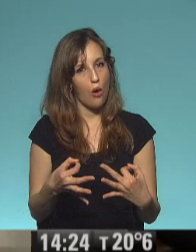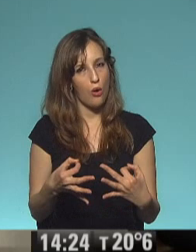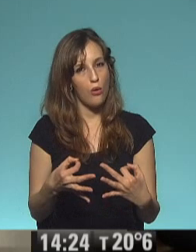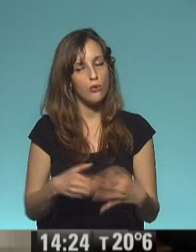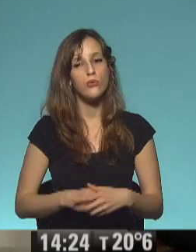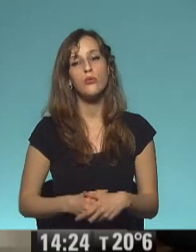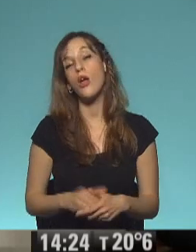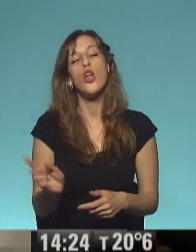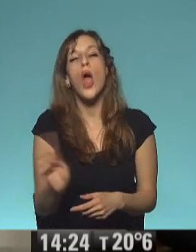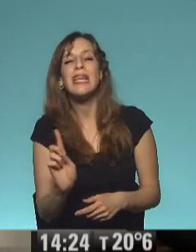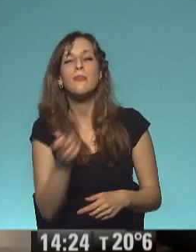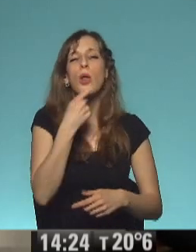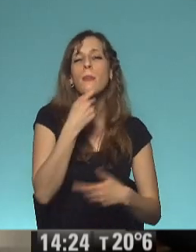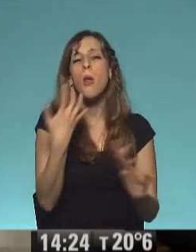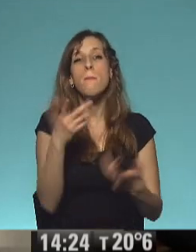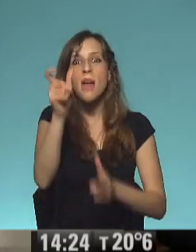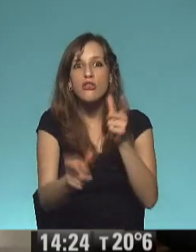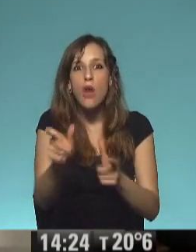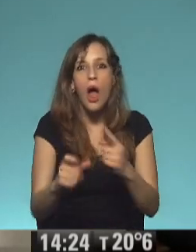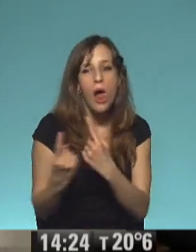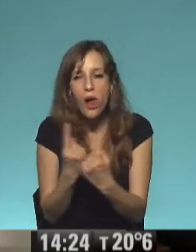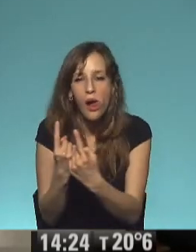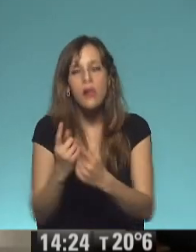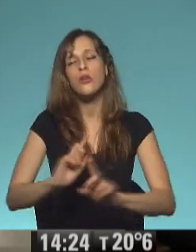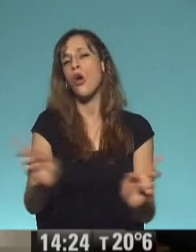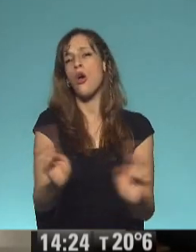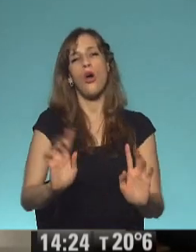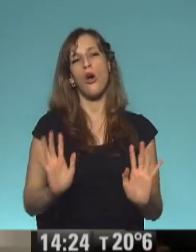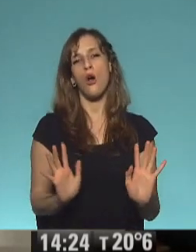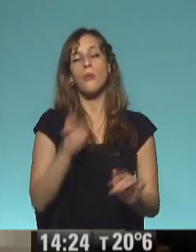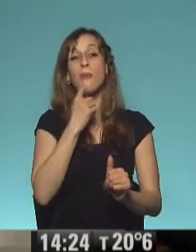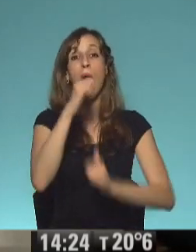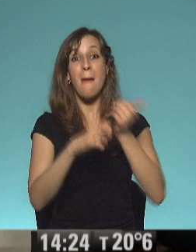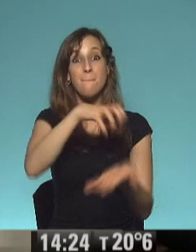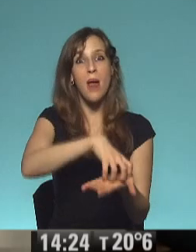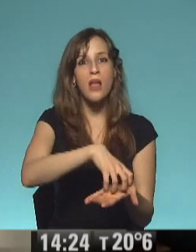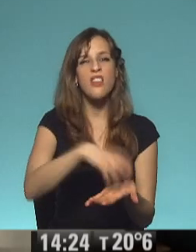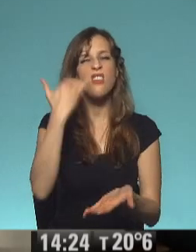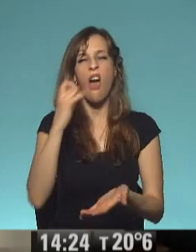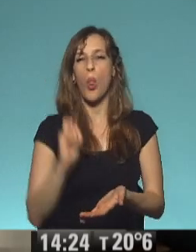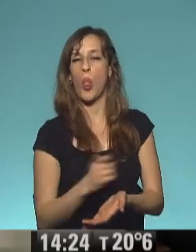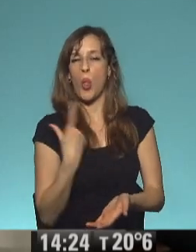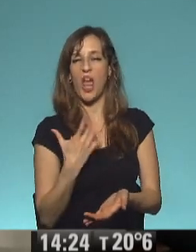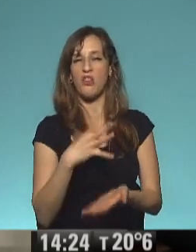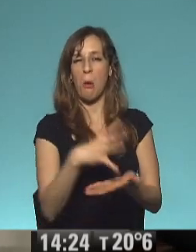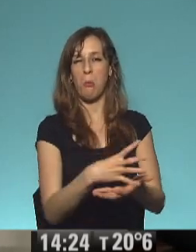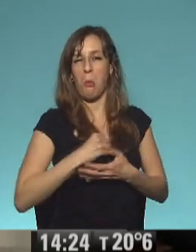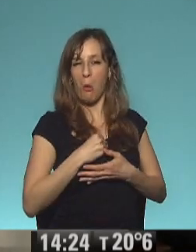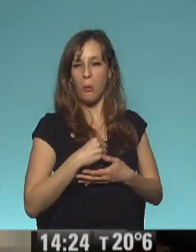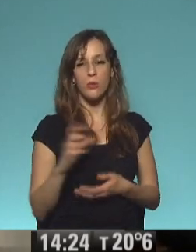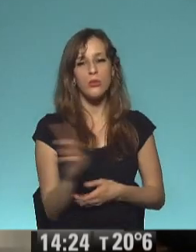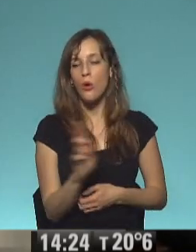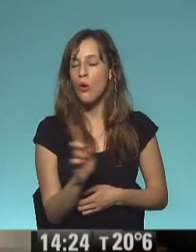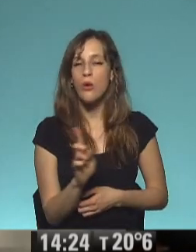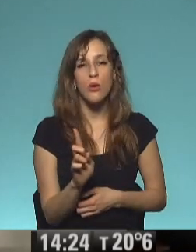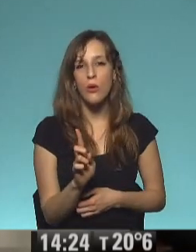¿Ves? Esas ideas locas de que queremos quedarnos con las empresas, queremos castigar a los ricos. No, no, no. Queremos hacer un